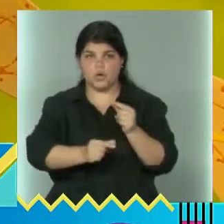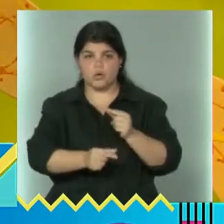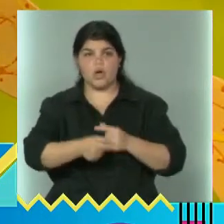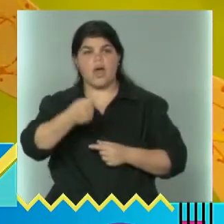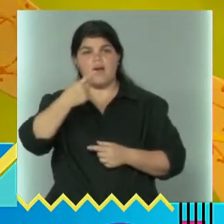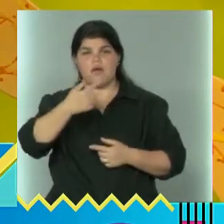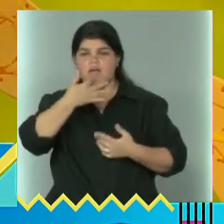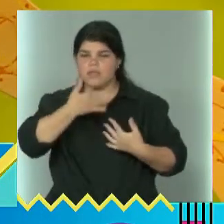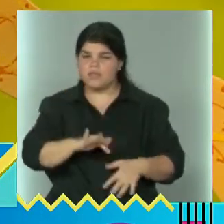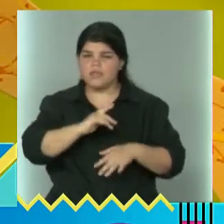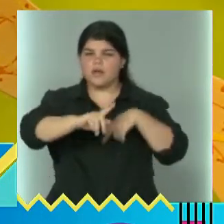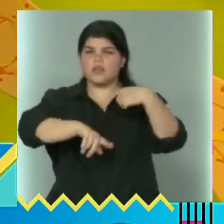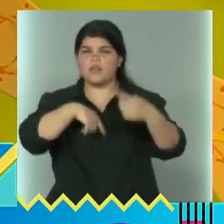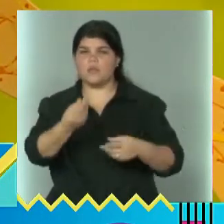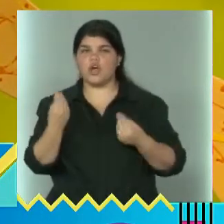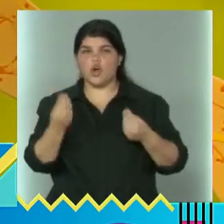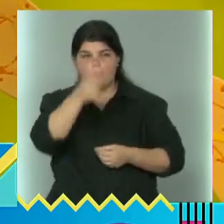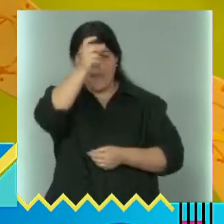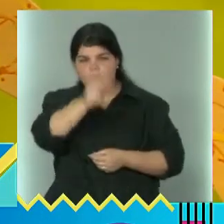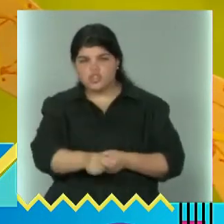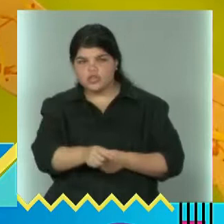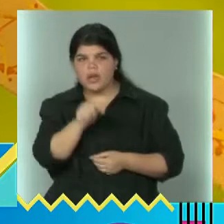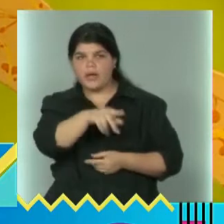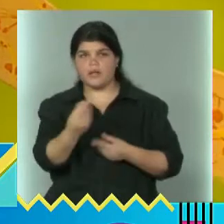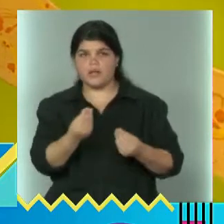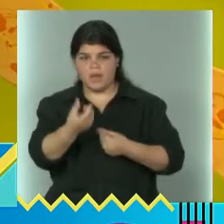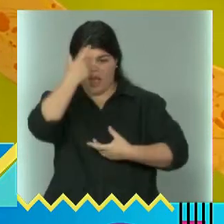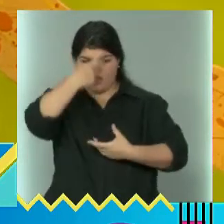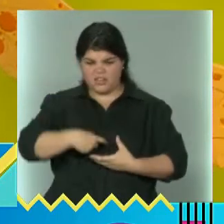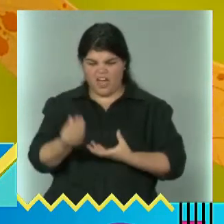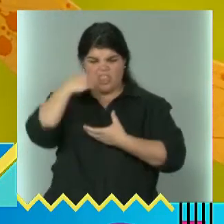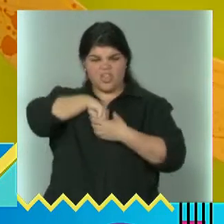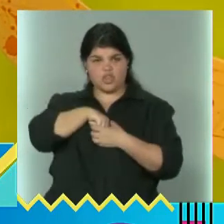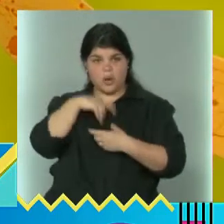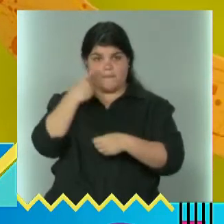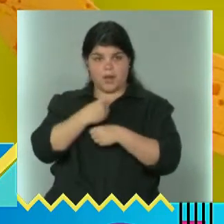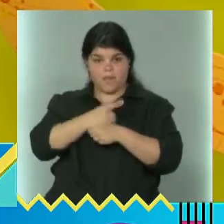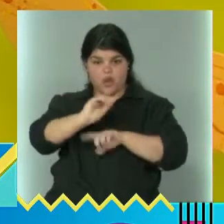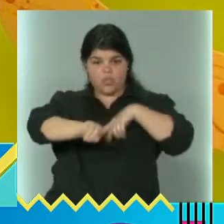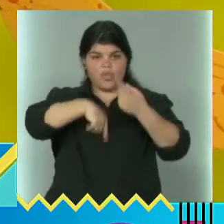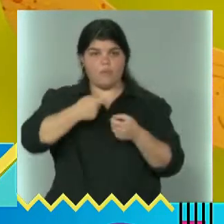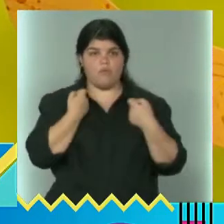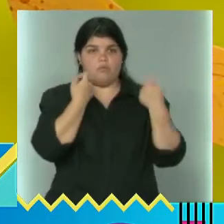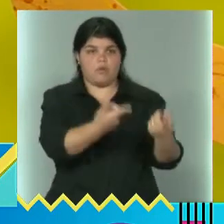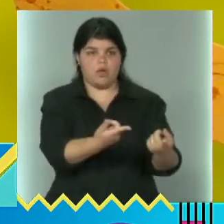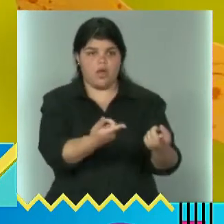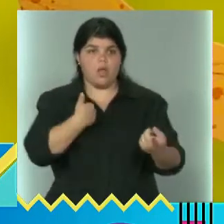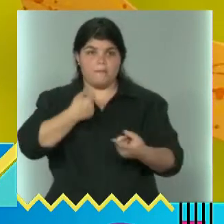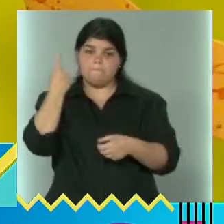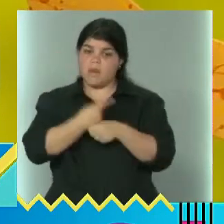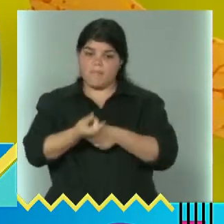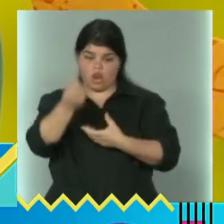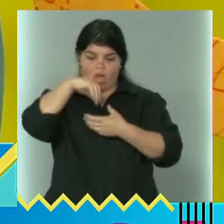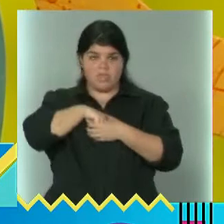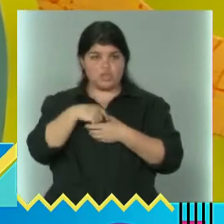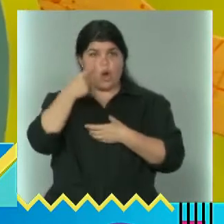comprender verdaderamente qué es lo que le pasa a la persona cuando recibe un proceso de coaching, porque si no se puede dar a otro lo que primero no me di a mí